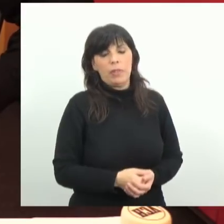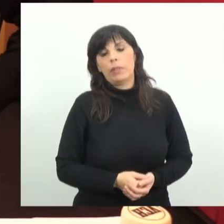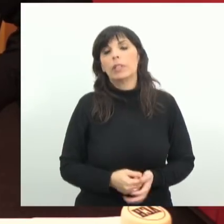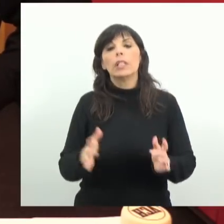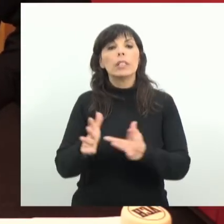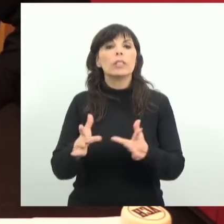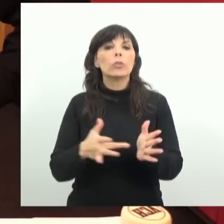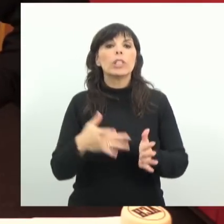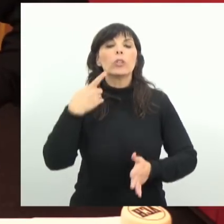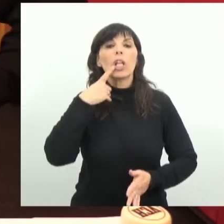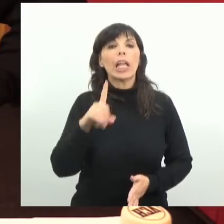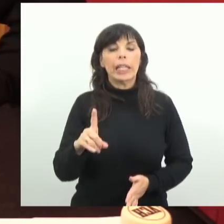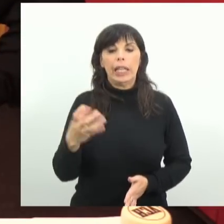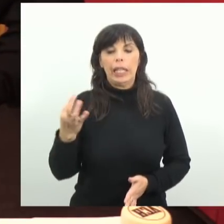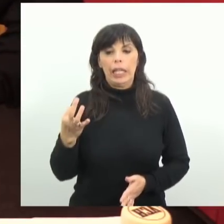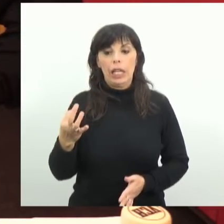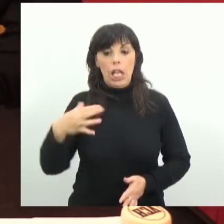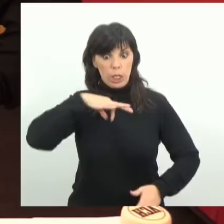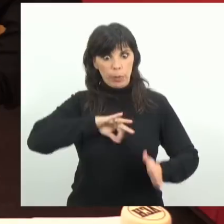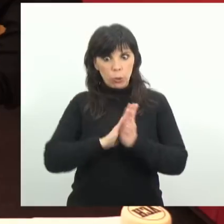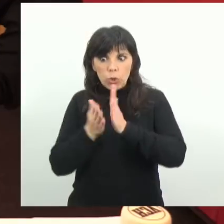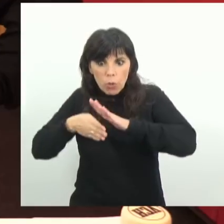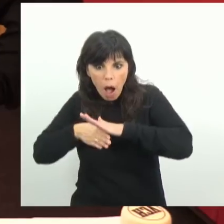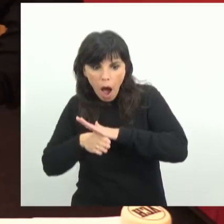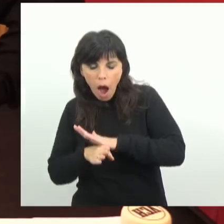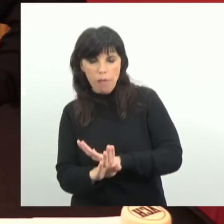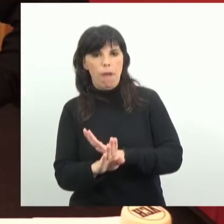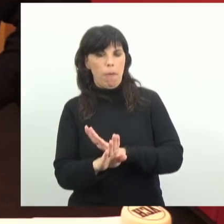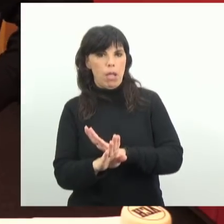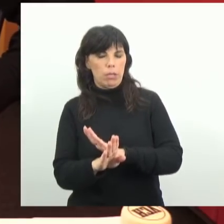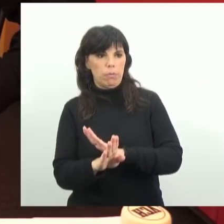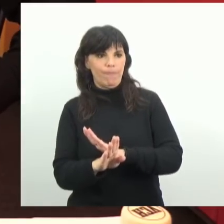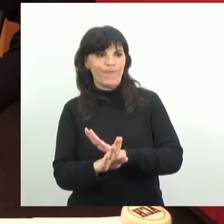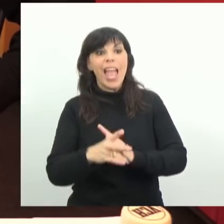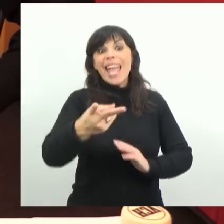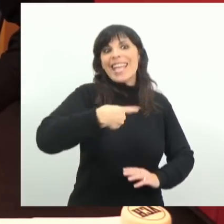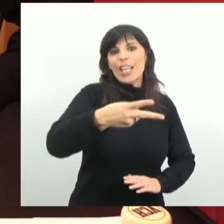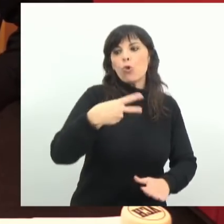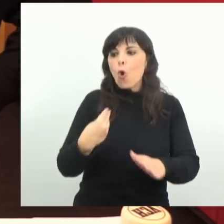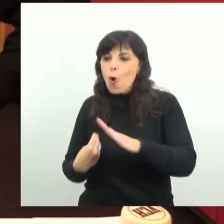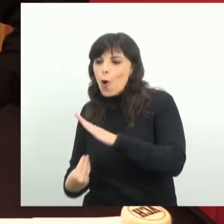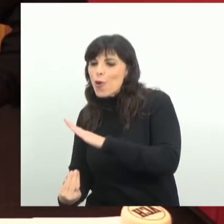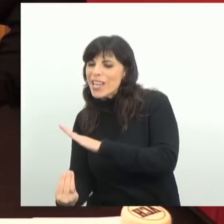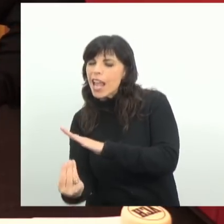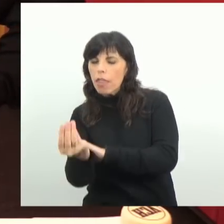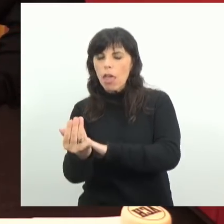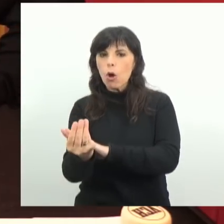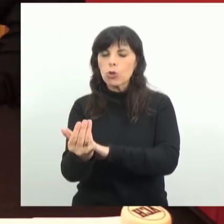Jesucristo dice, a través del Espíritu Santo, que tú y yo somos nacidos de esa